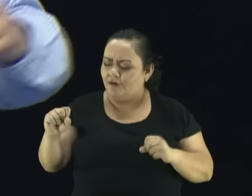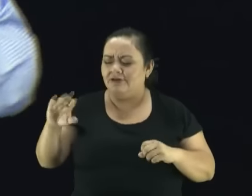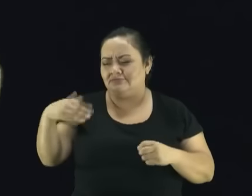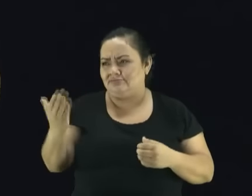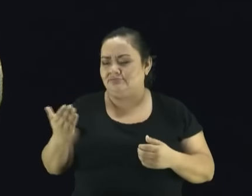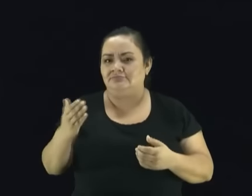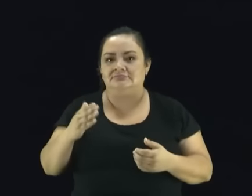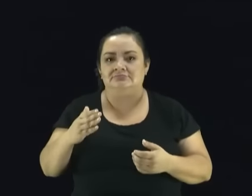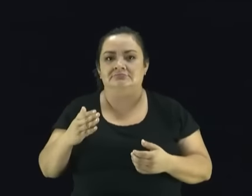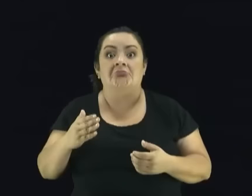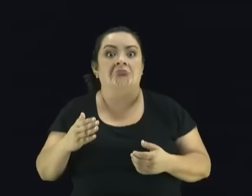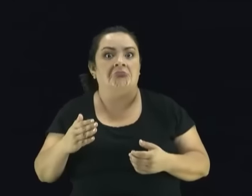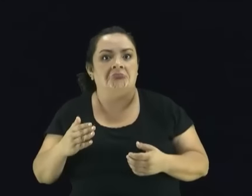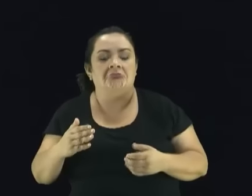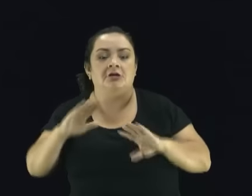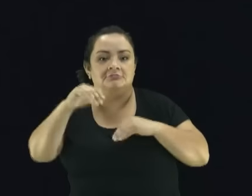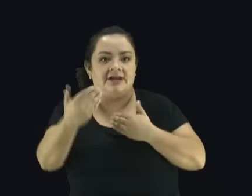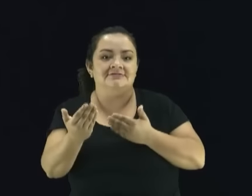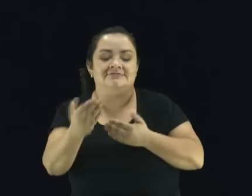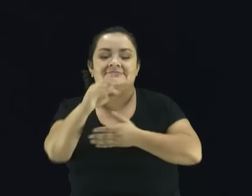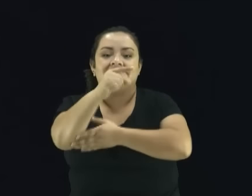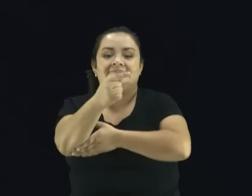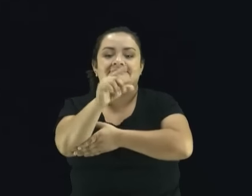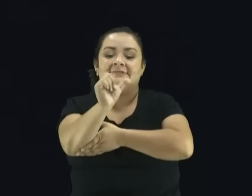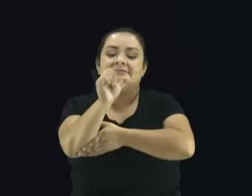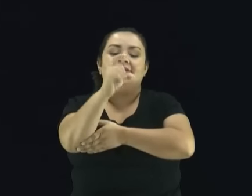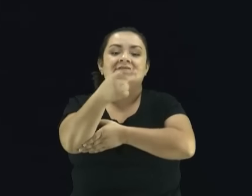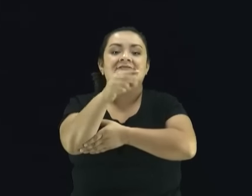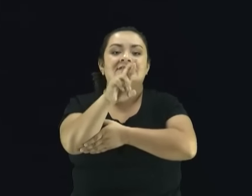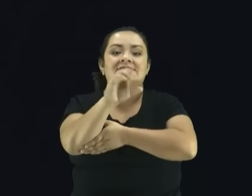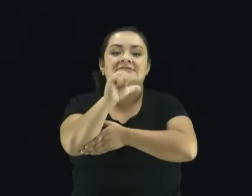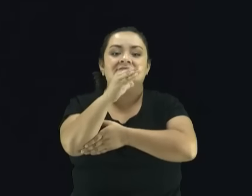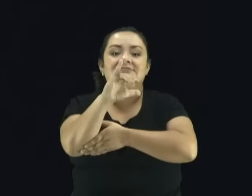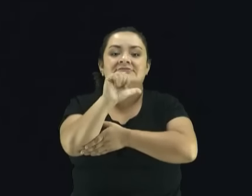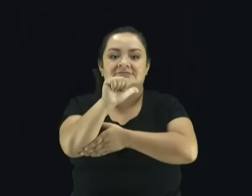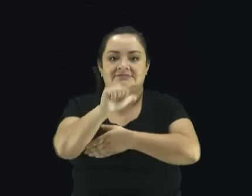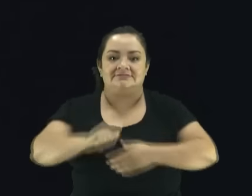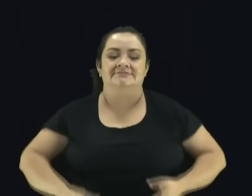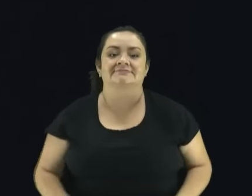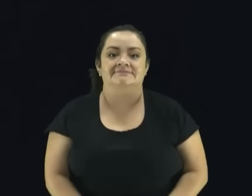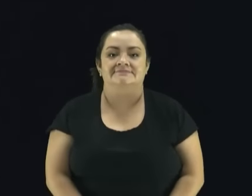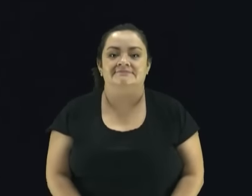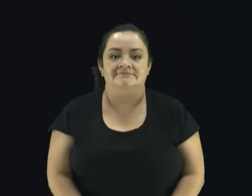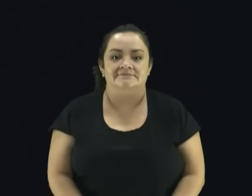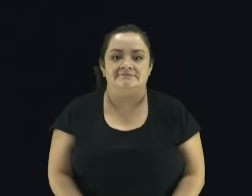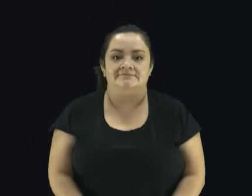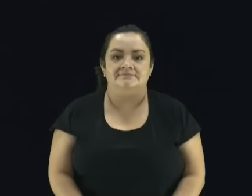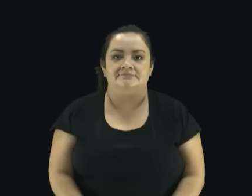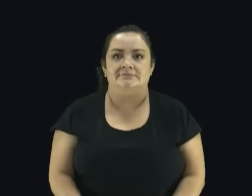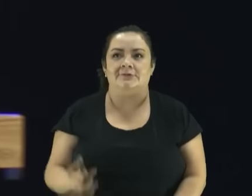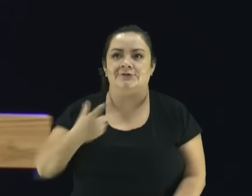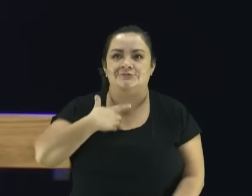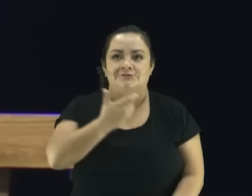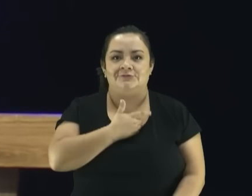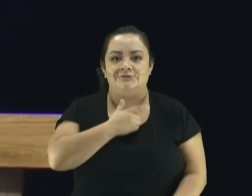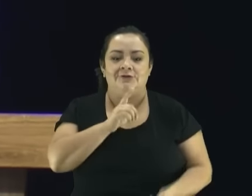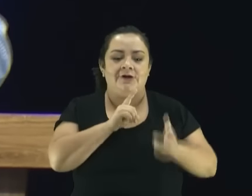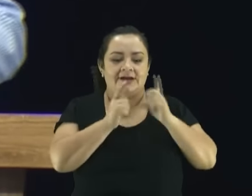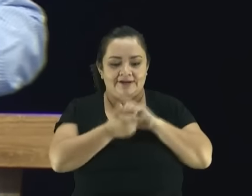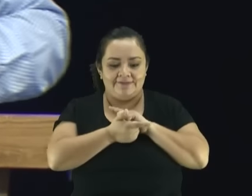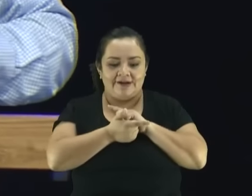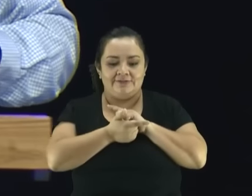es gracia esa es gracia los hombres hemos convertido la gracia en desgracia